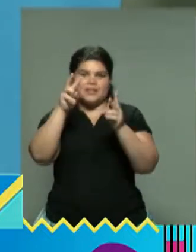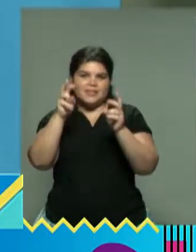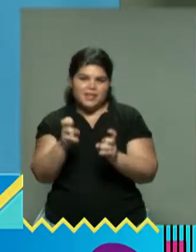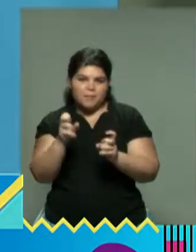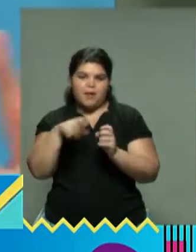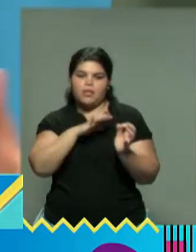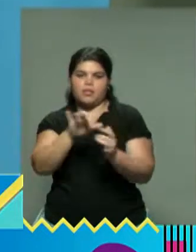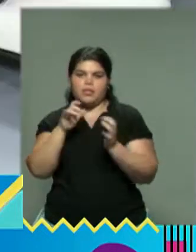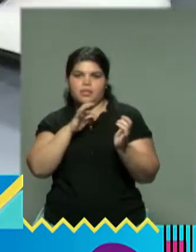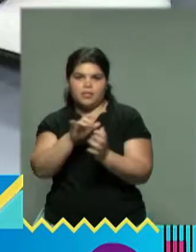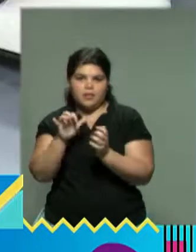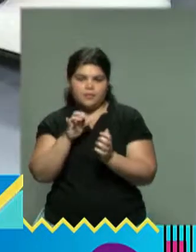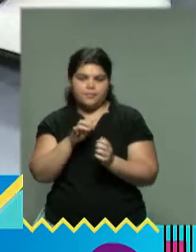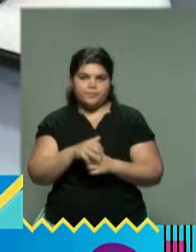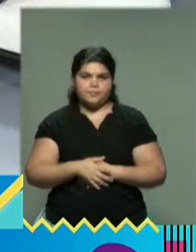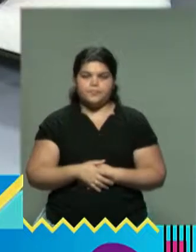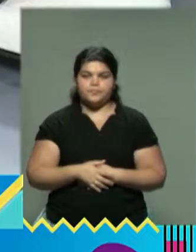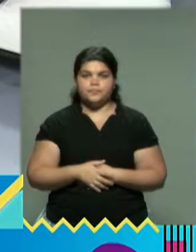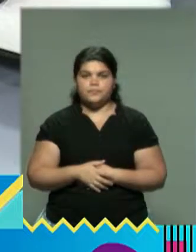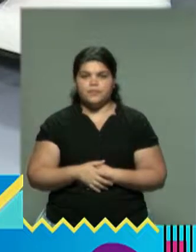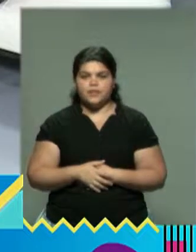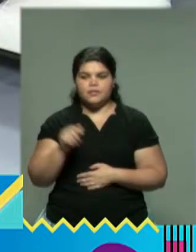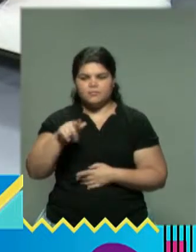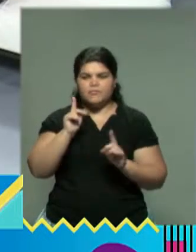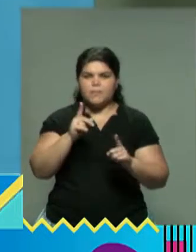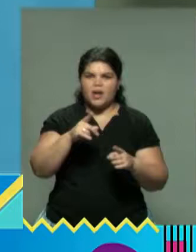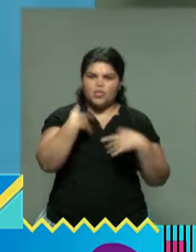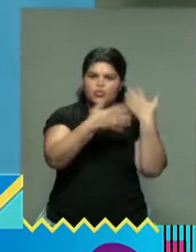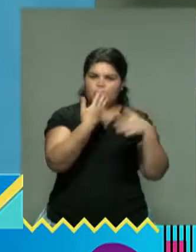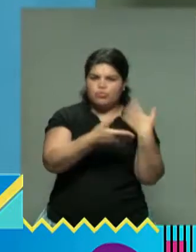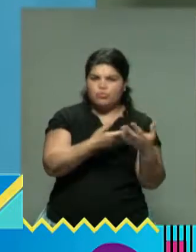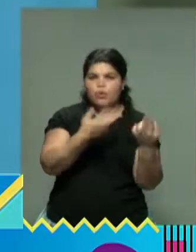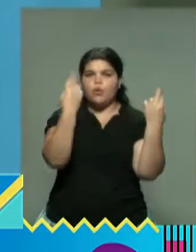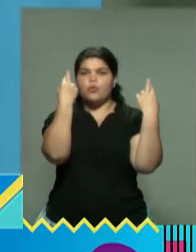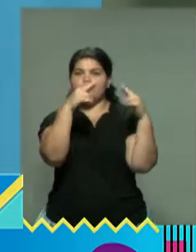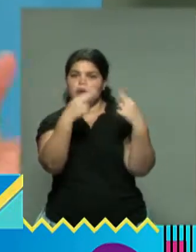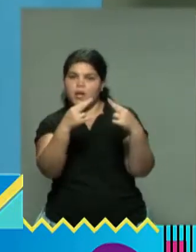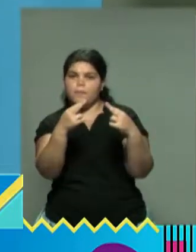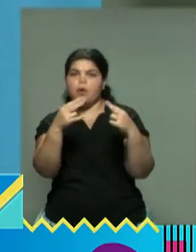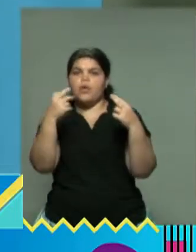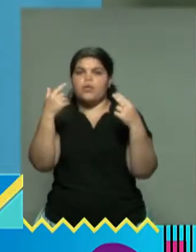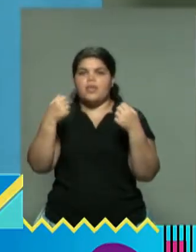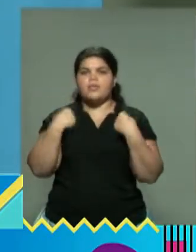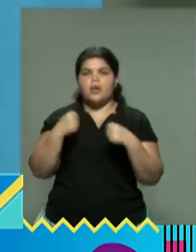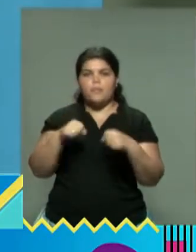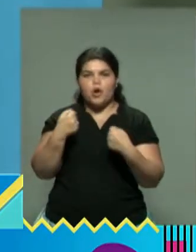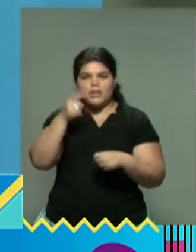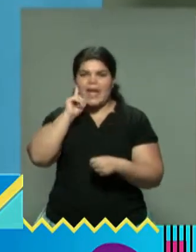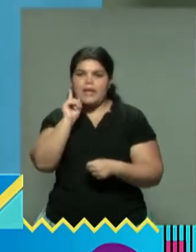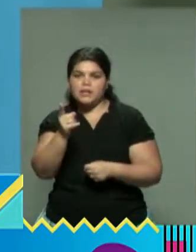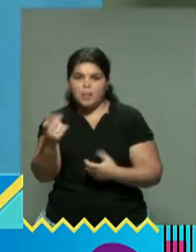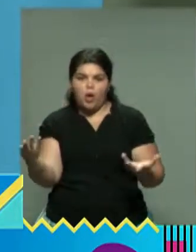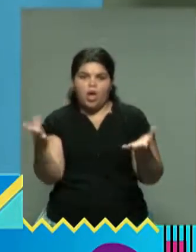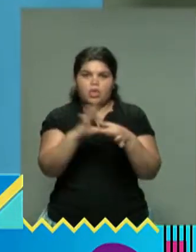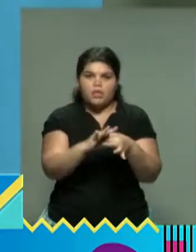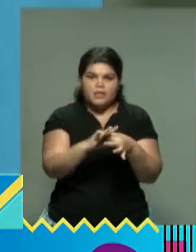la discusión, este tema, ¿no? Más allá de que se está mezclando turismo y deportes extremos que no siempre van de la mano, ¿no? Pero es una